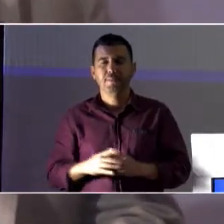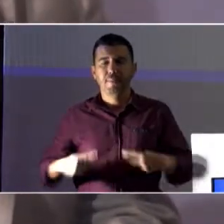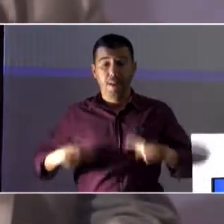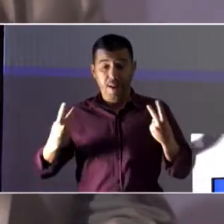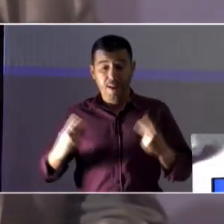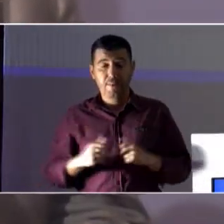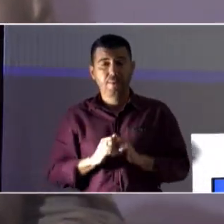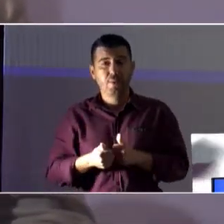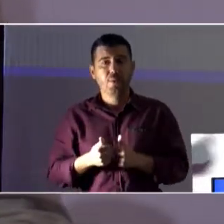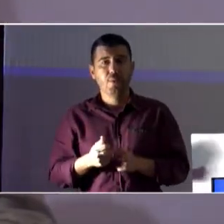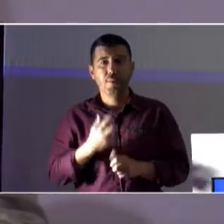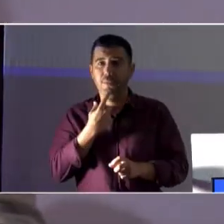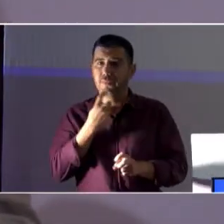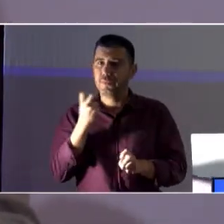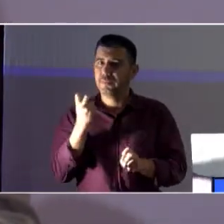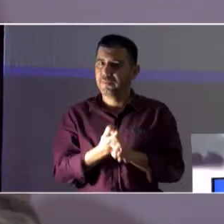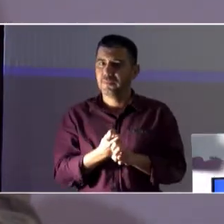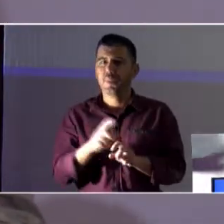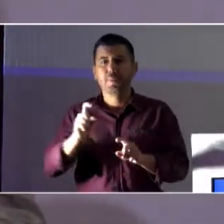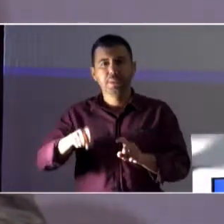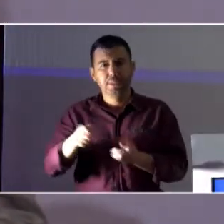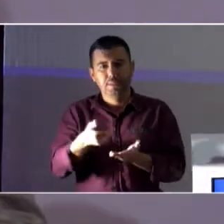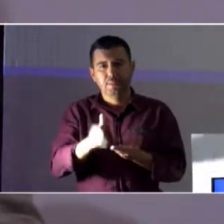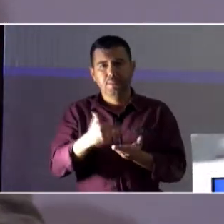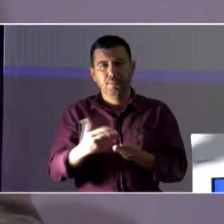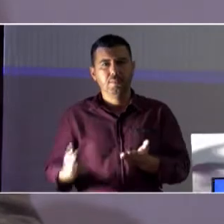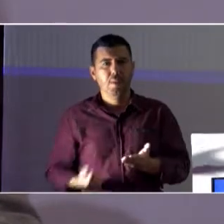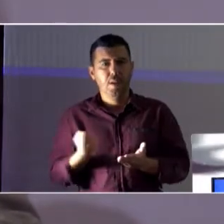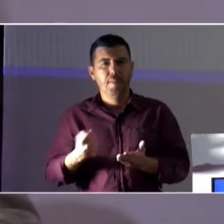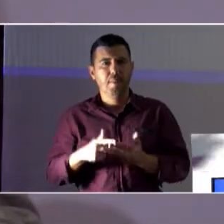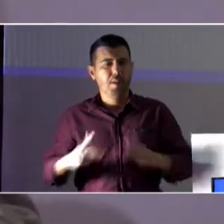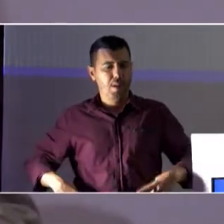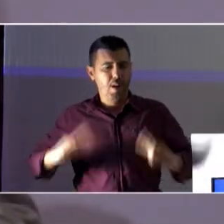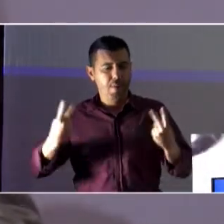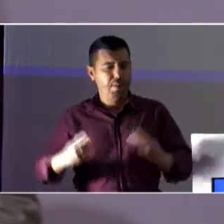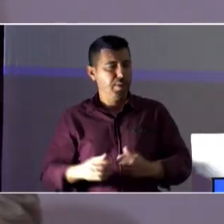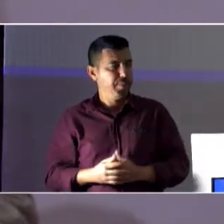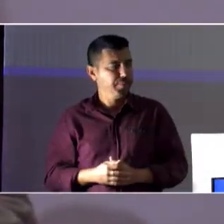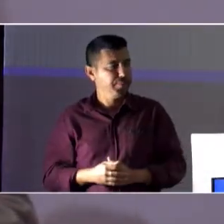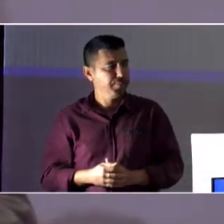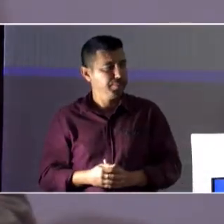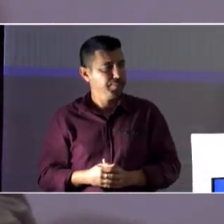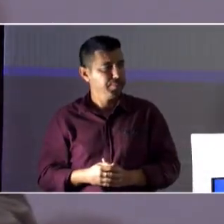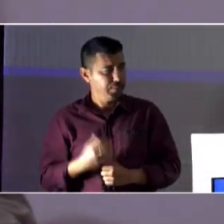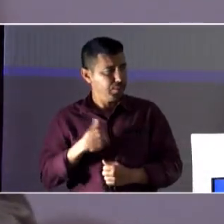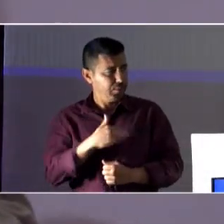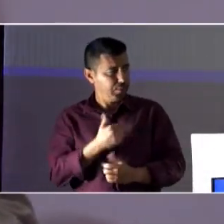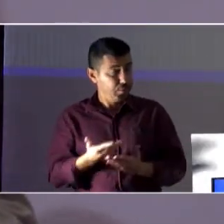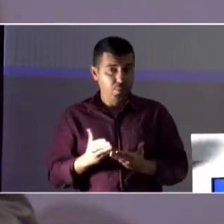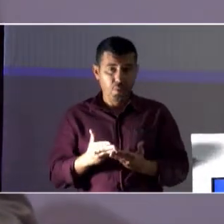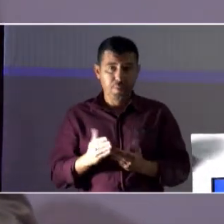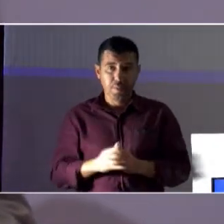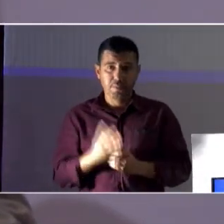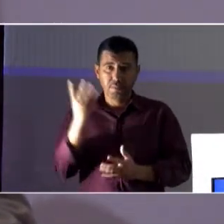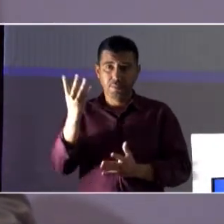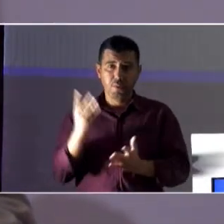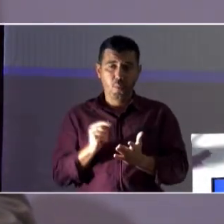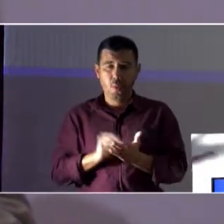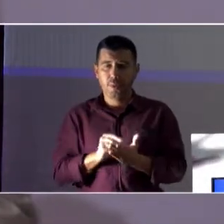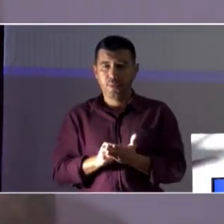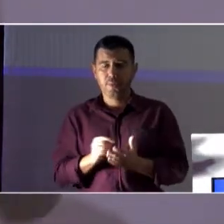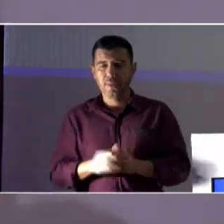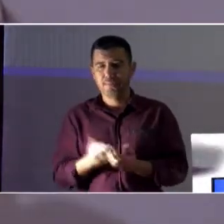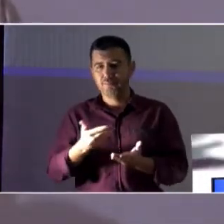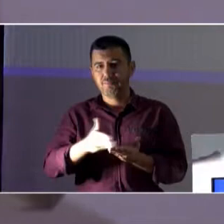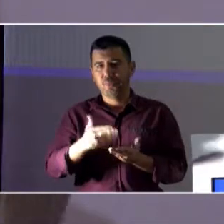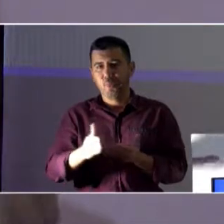en Colombia también usted tiene que ser un mercader de su propia vida. Y nos compramos 4 veces,